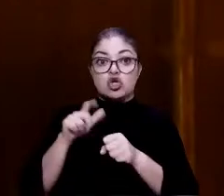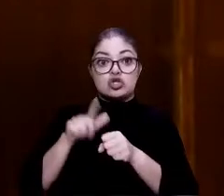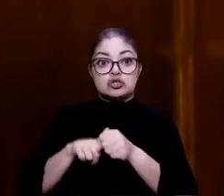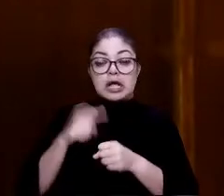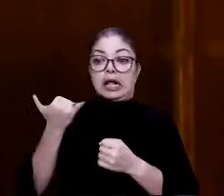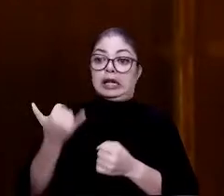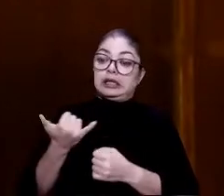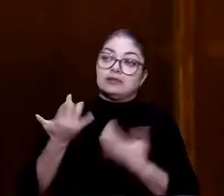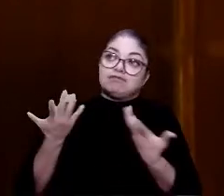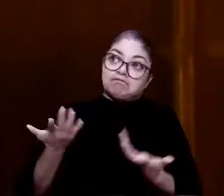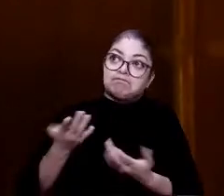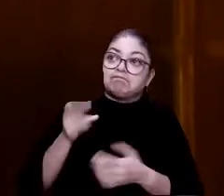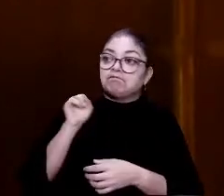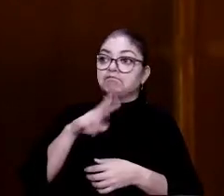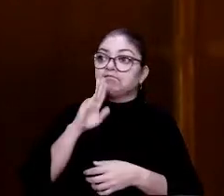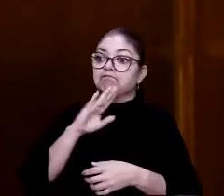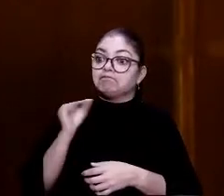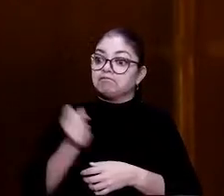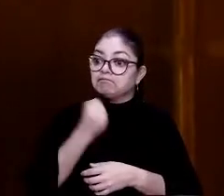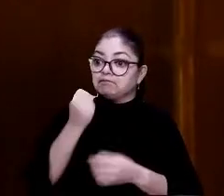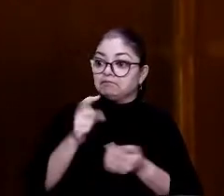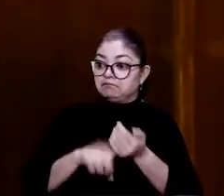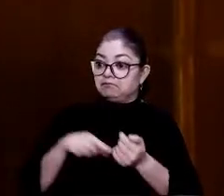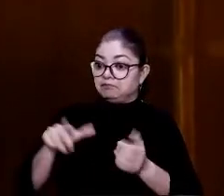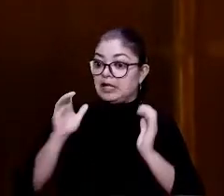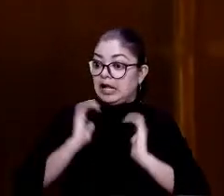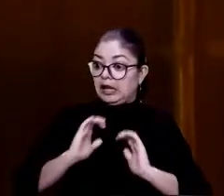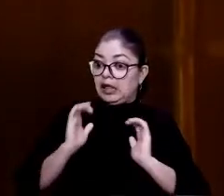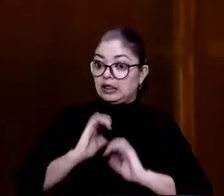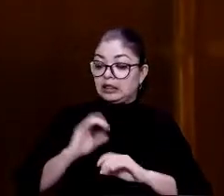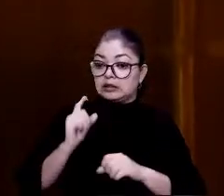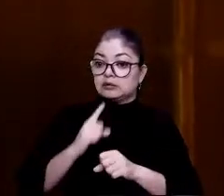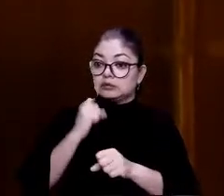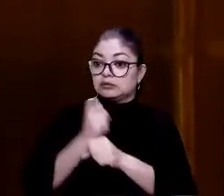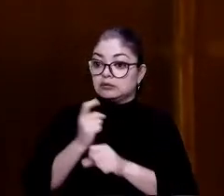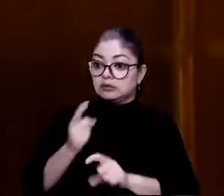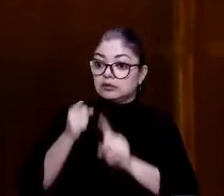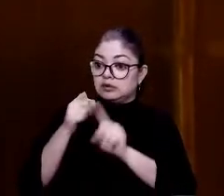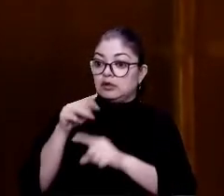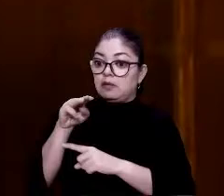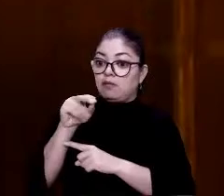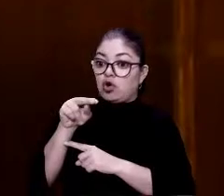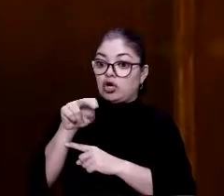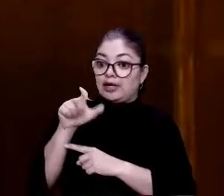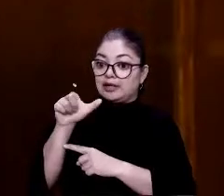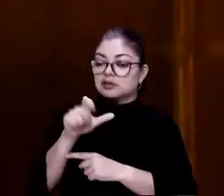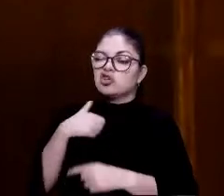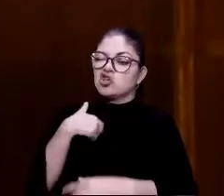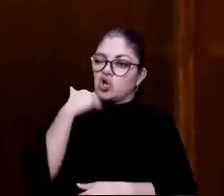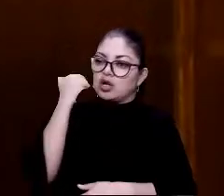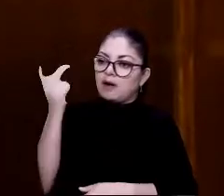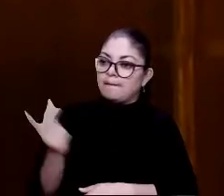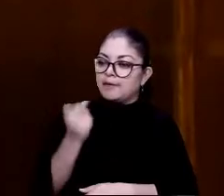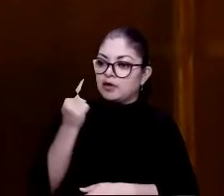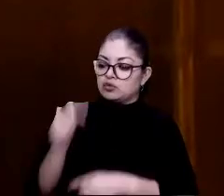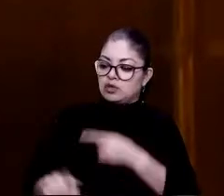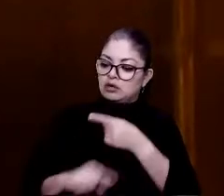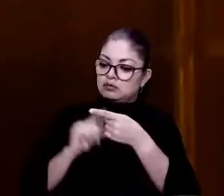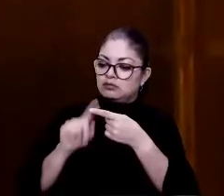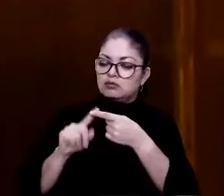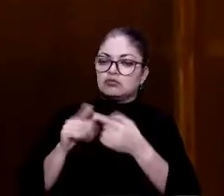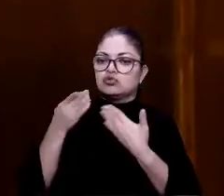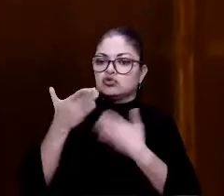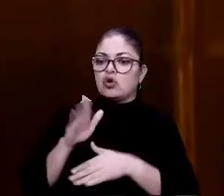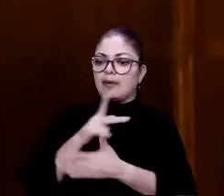la desafortunada historia del uso clientelar de los mismos, que tiene como mayor exponente el caso Monex, quiero preguntarle, uno, sobre el